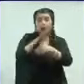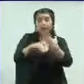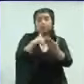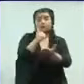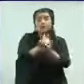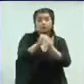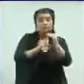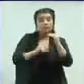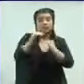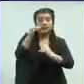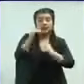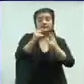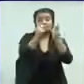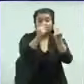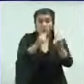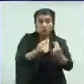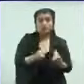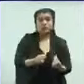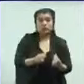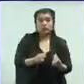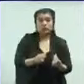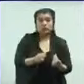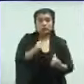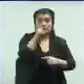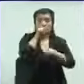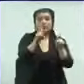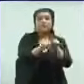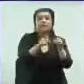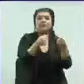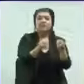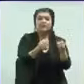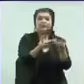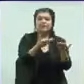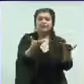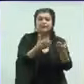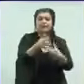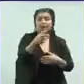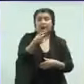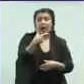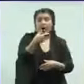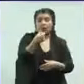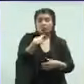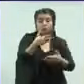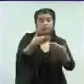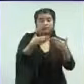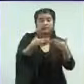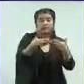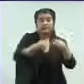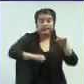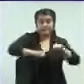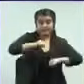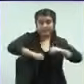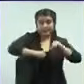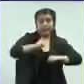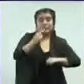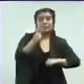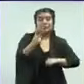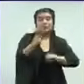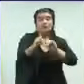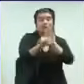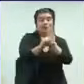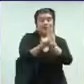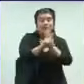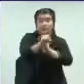de la ampliación presupuestaria realizada entre agosto y septiembre, debido a los dos decretos que ustedes